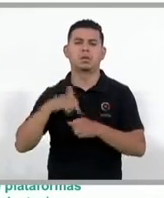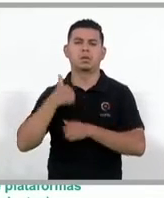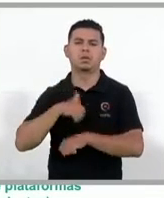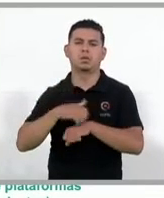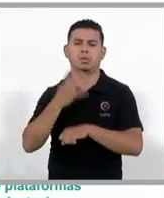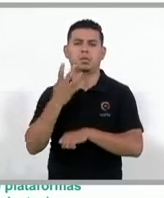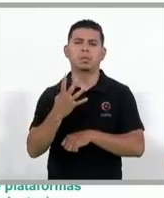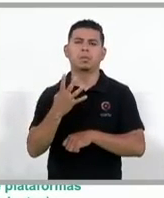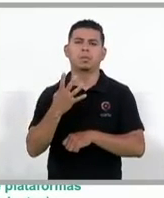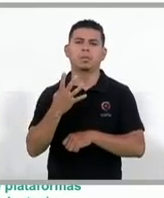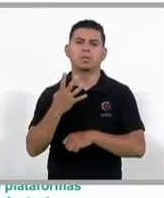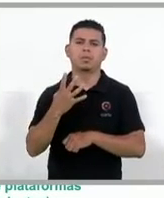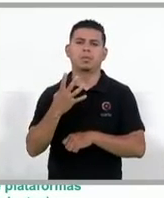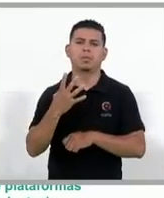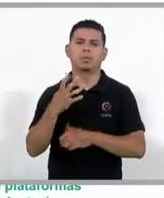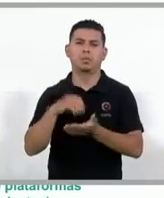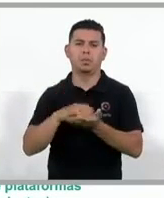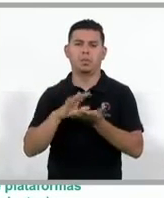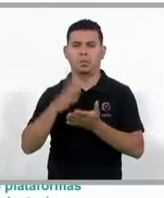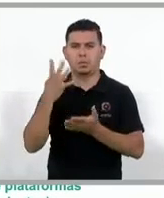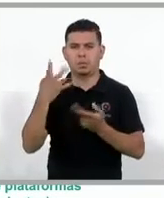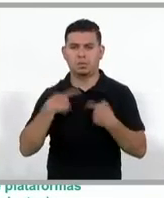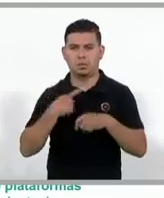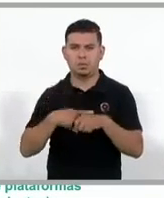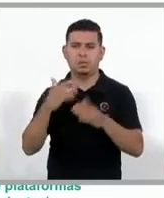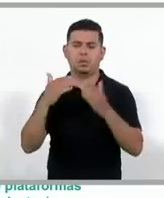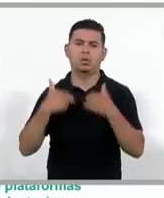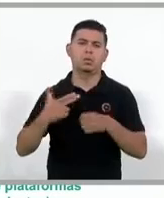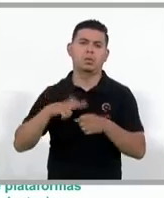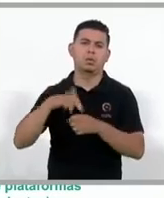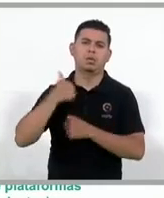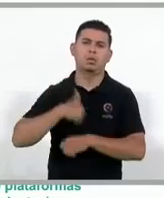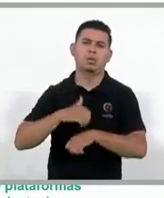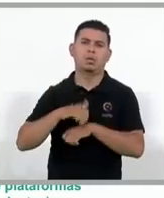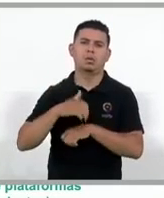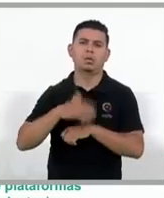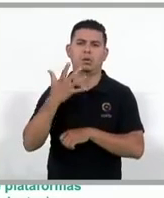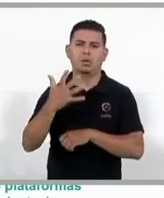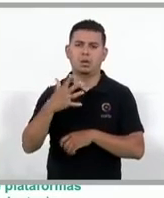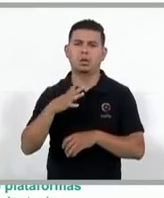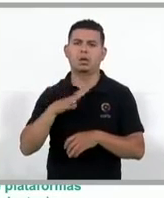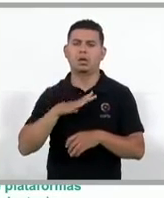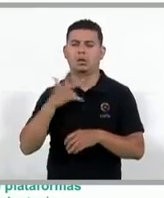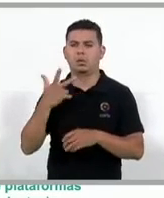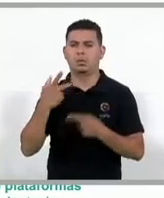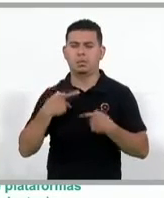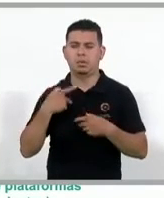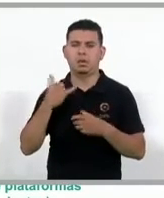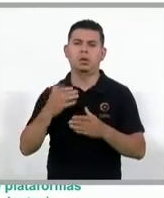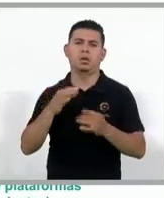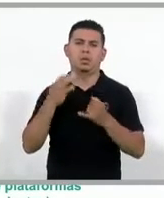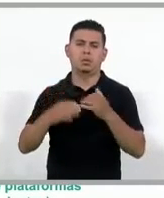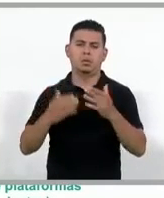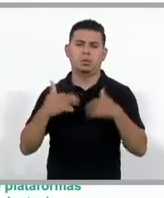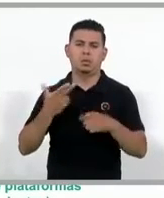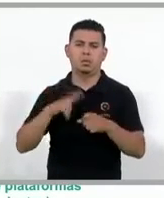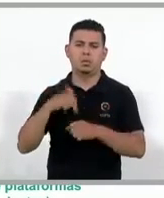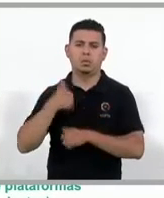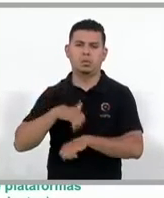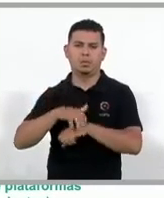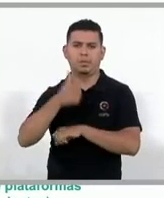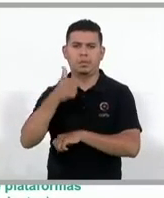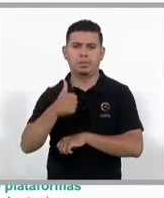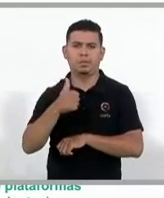número 4 reporta cuatro casos la jurisdicción sanitaria número 58 y finalmente la jurisdicción sanitaria